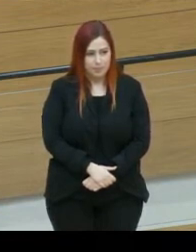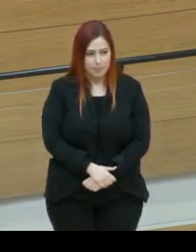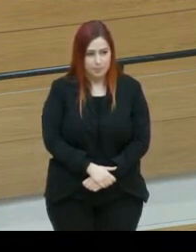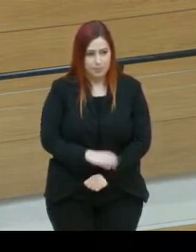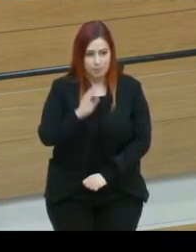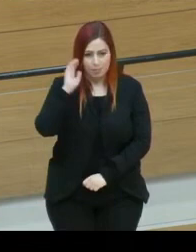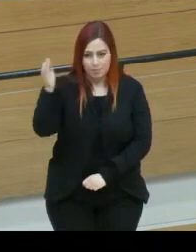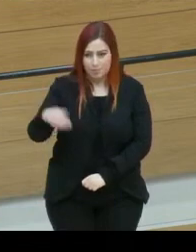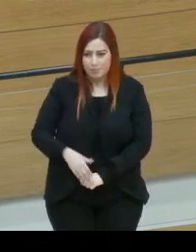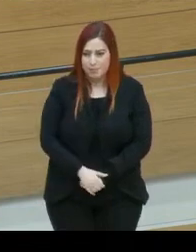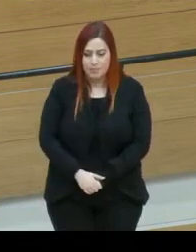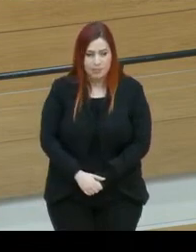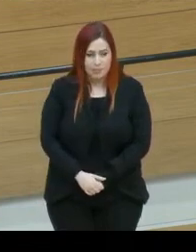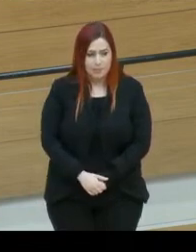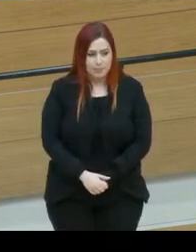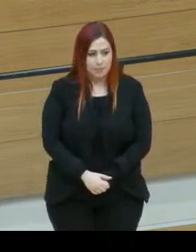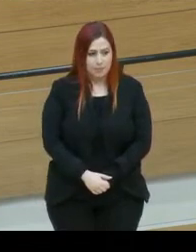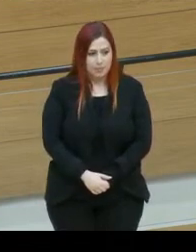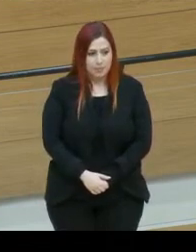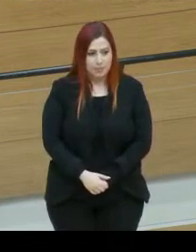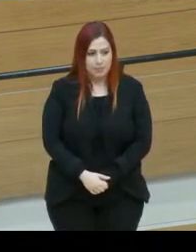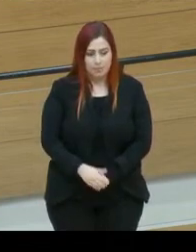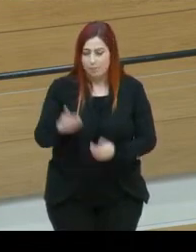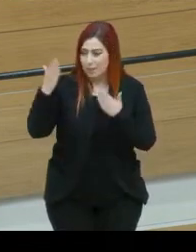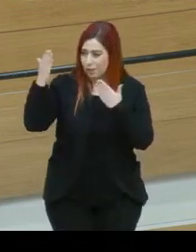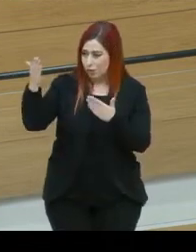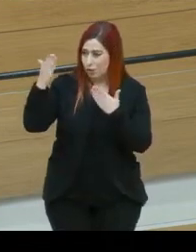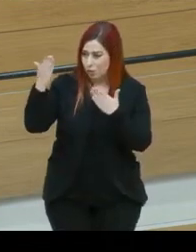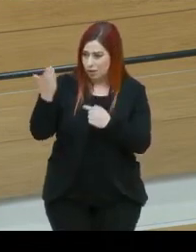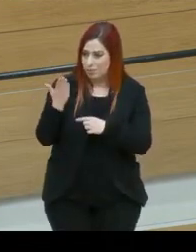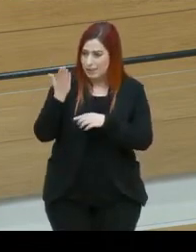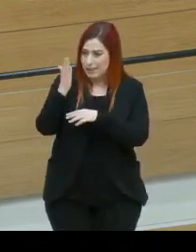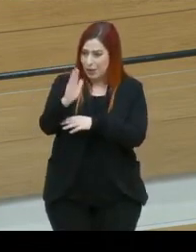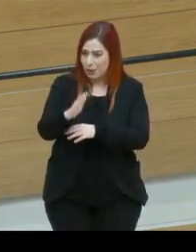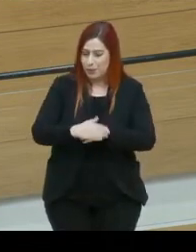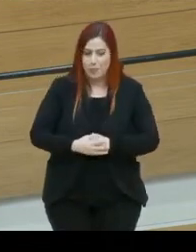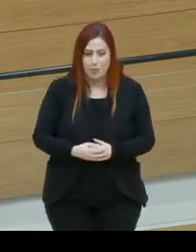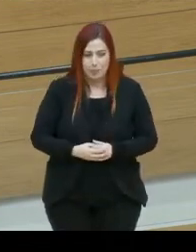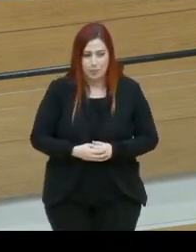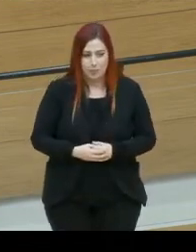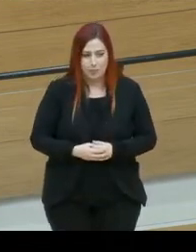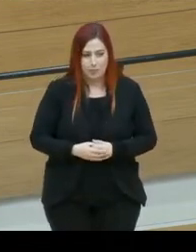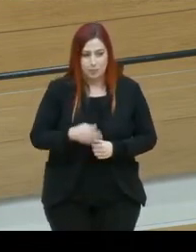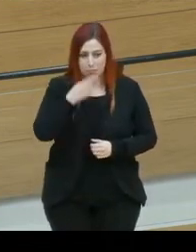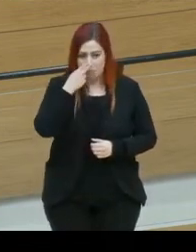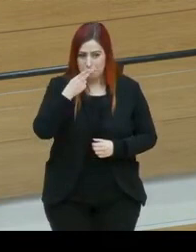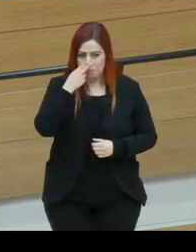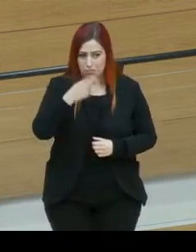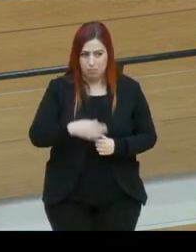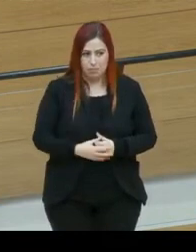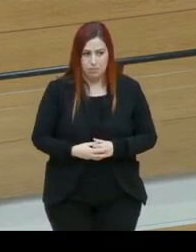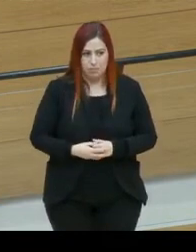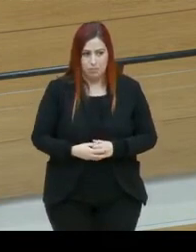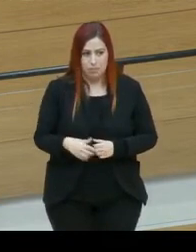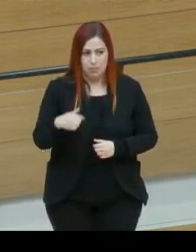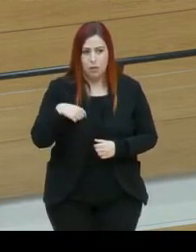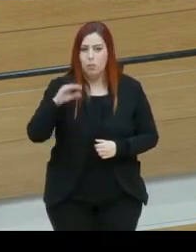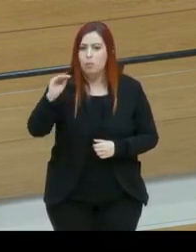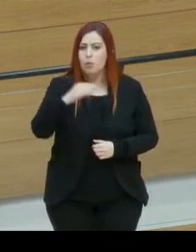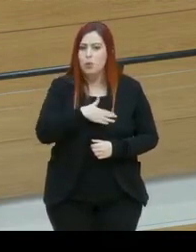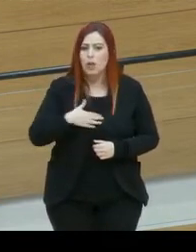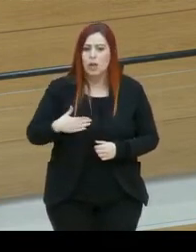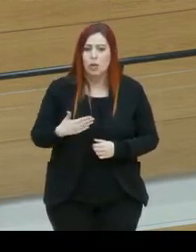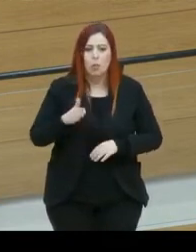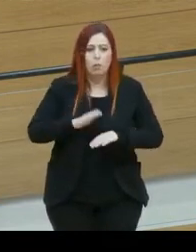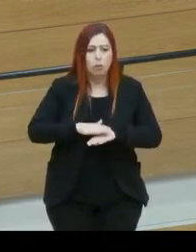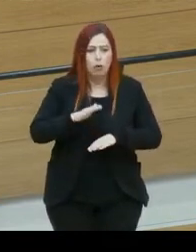Hola. Hola. Hola. Enhorabuena por tu presentación, primero. Está muy interesante. Yo quiero preguntar que